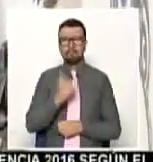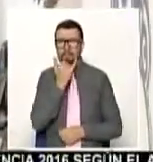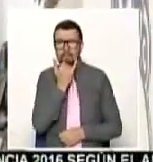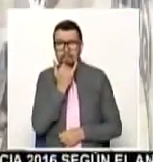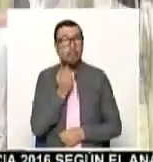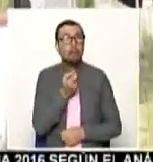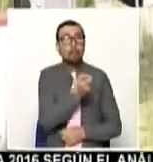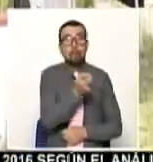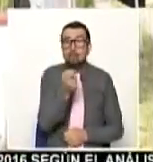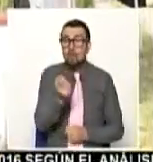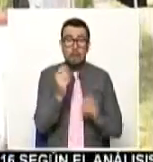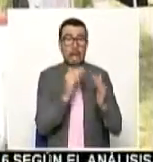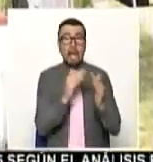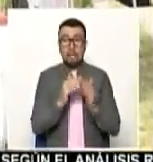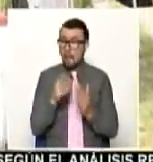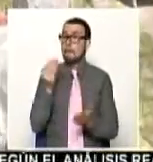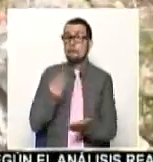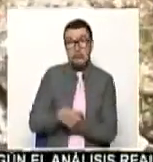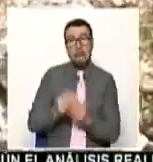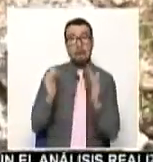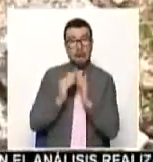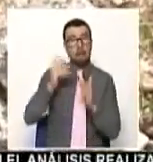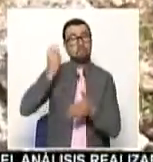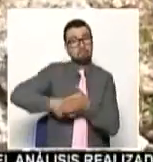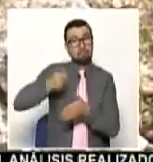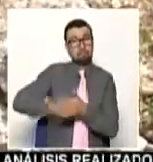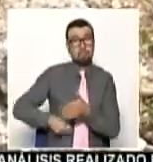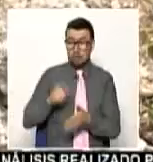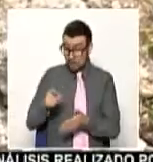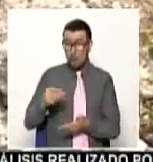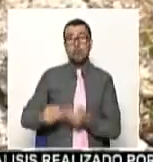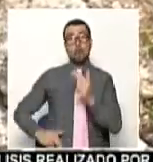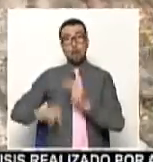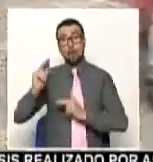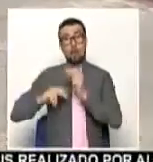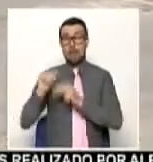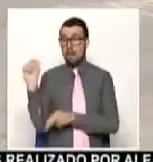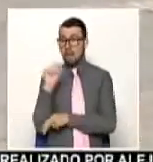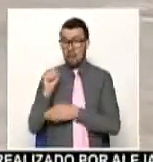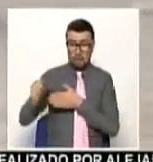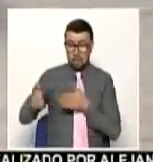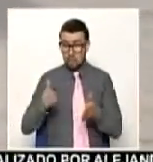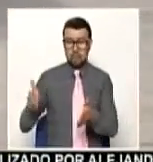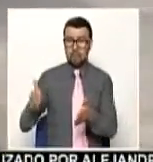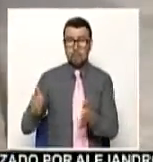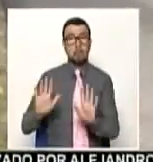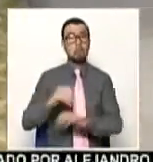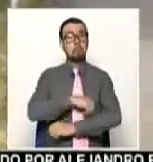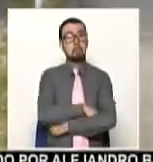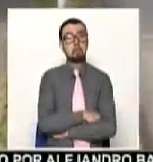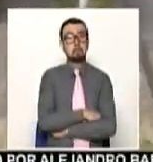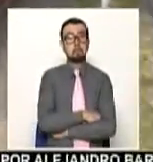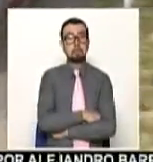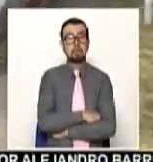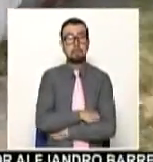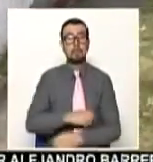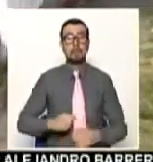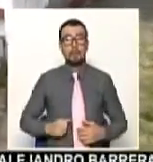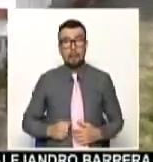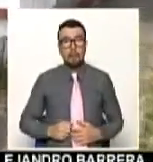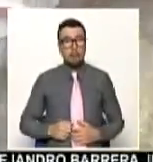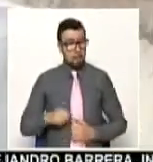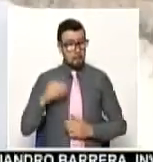habitantes aledaños a esta zona pagaron el impuesto de valorización porque allí se iba a construir una vía. Hoy este proyecto quedó en veremos. Pagamos